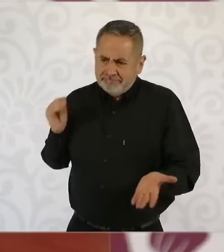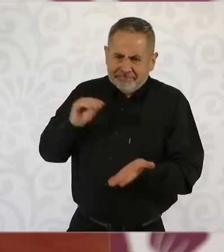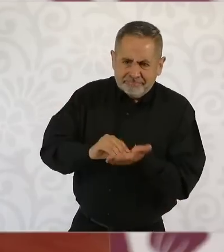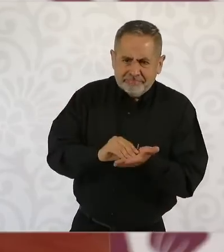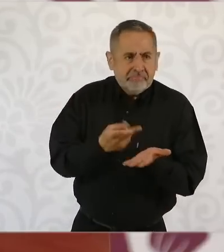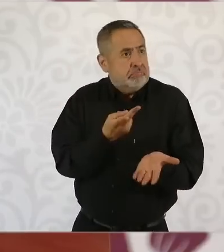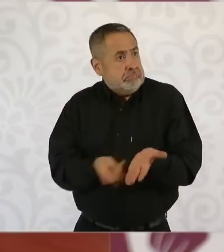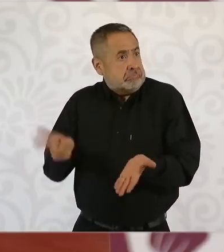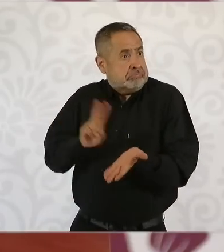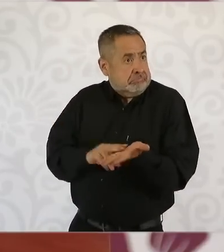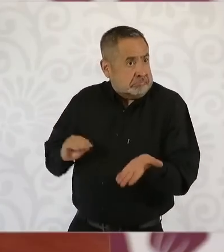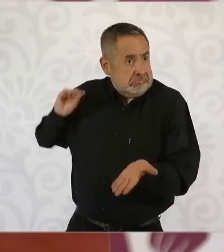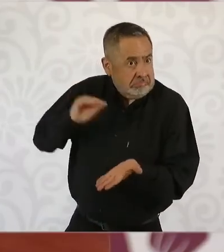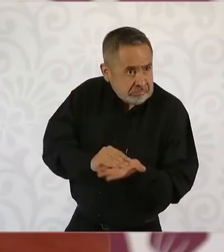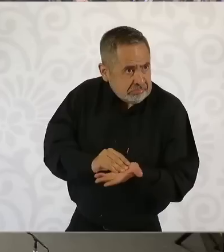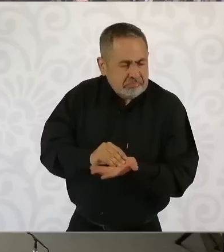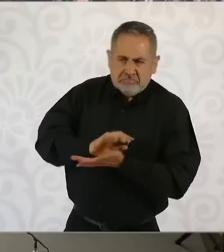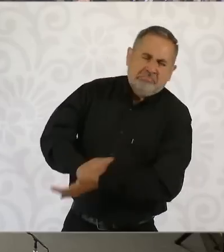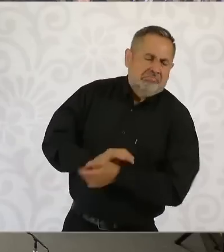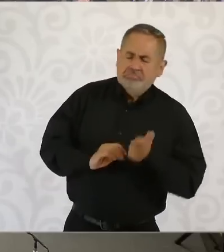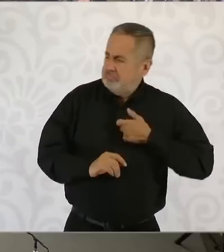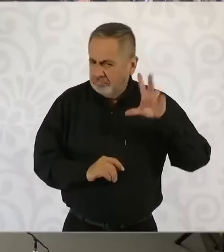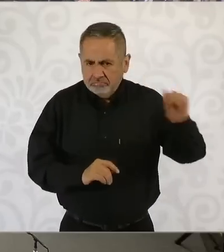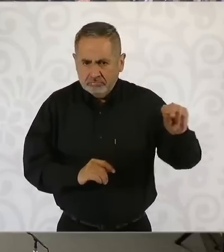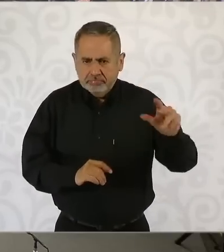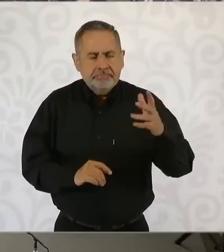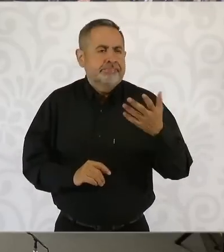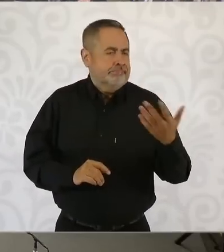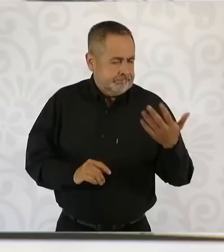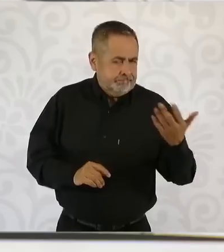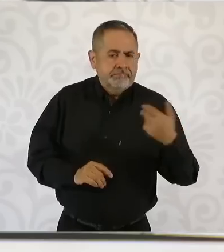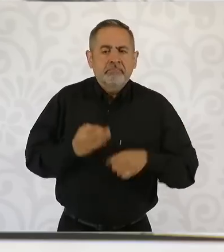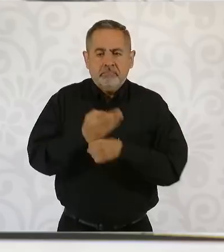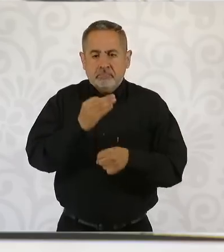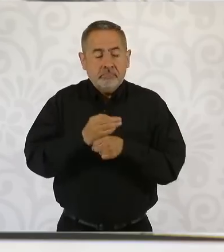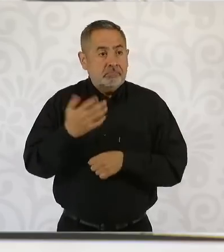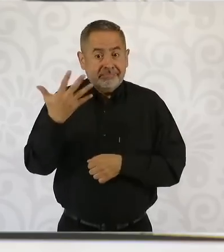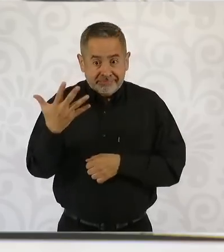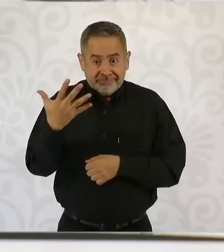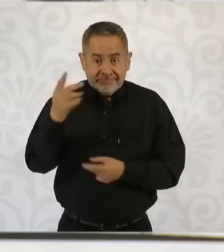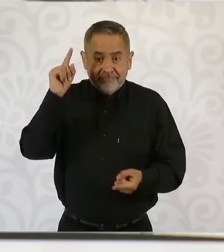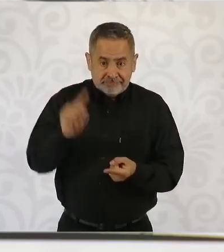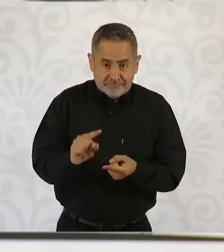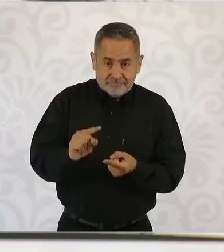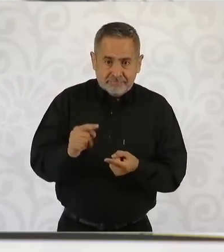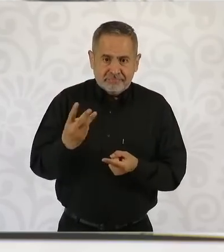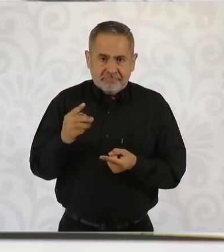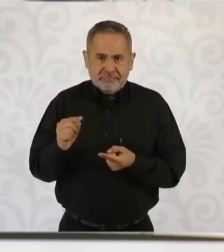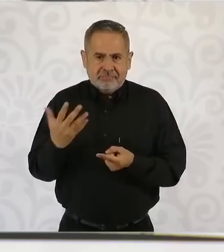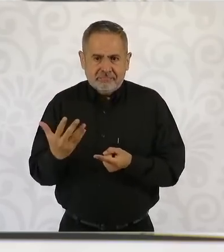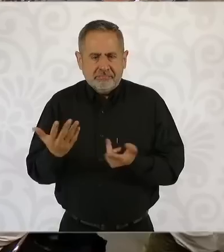veces el impuesto, que es discriminatorio. Pero es bueno, por lo pronto, que haya bajado de 5 a 3.5.